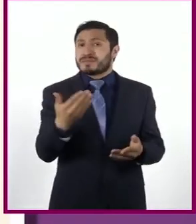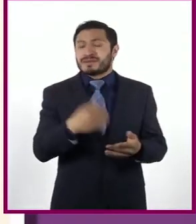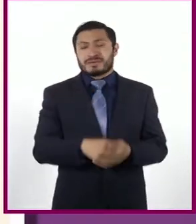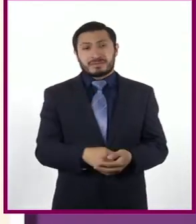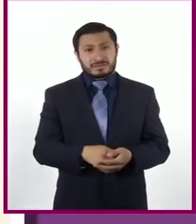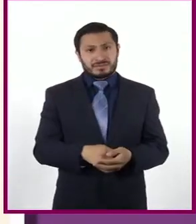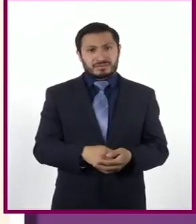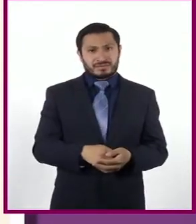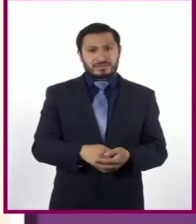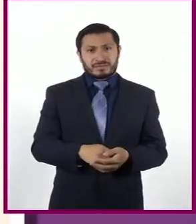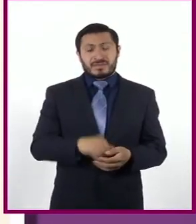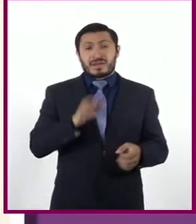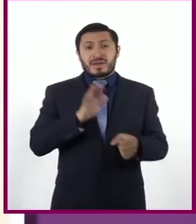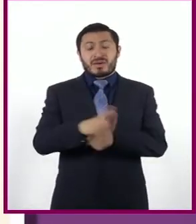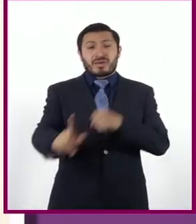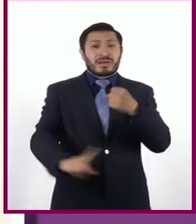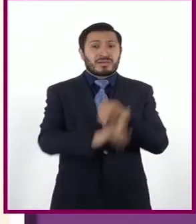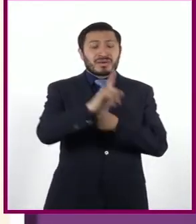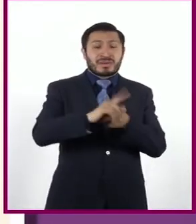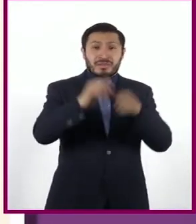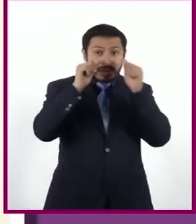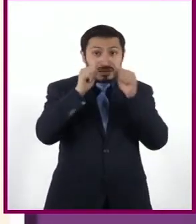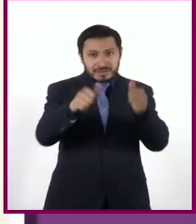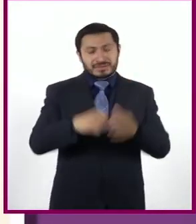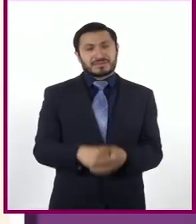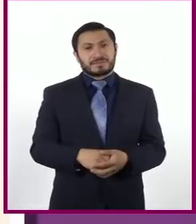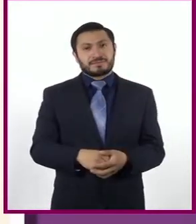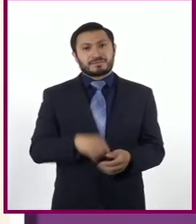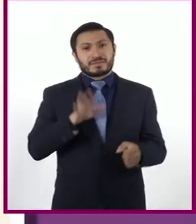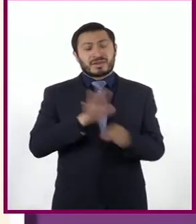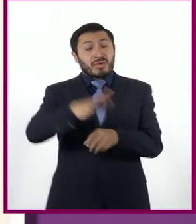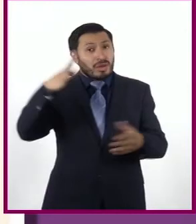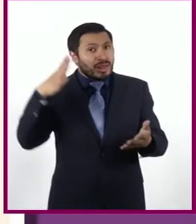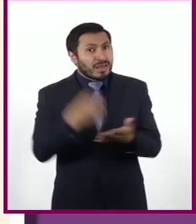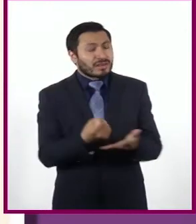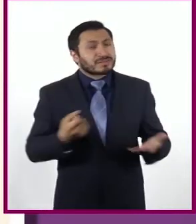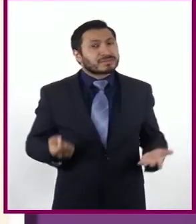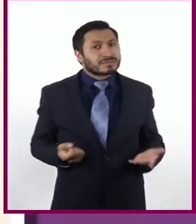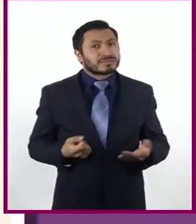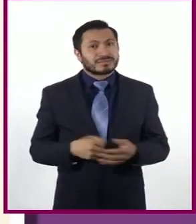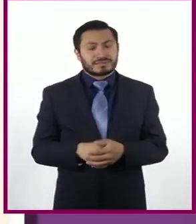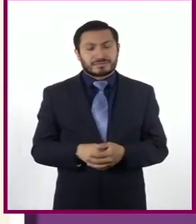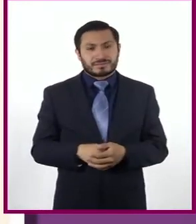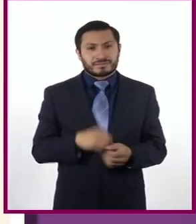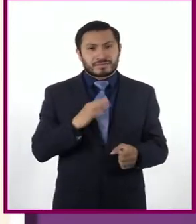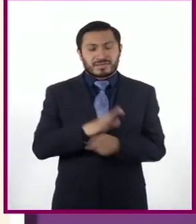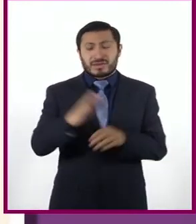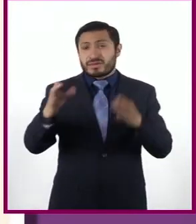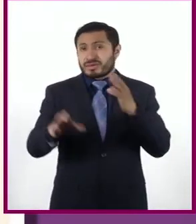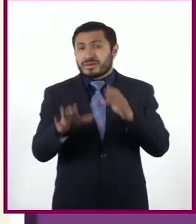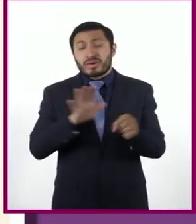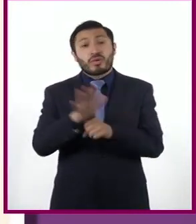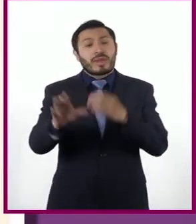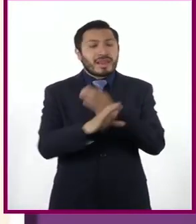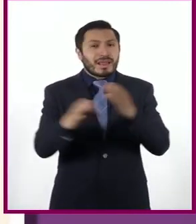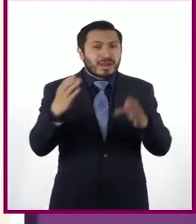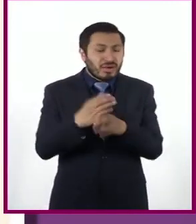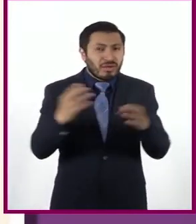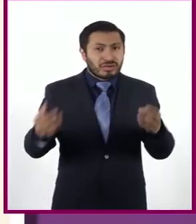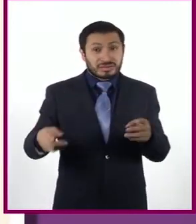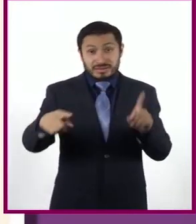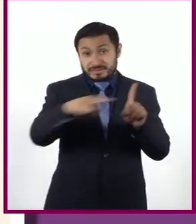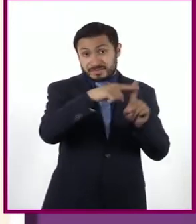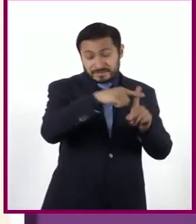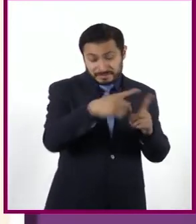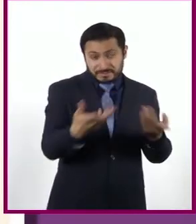¿Qué necesidad se atendió? ¿Qué lograron al organizarse? ¿Qué cosas positivas recuerdas de la experiencia?